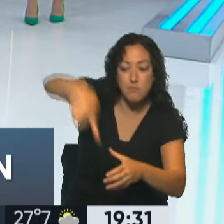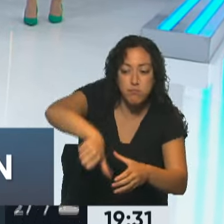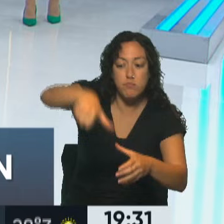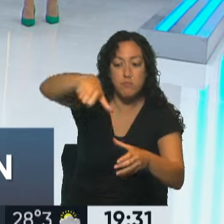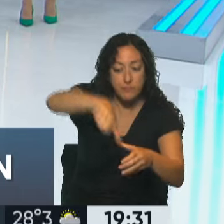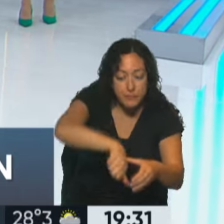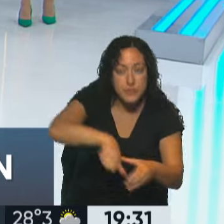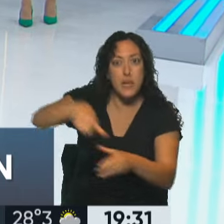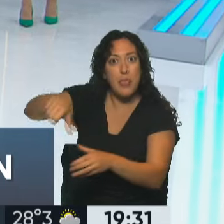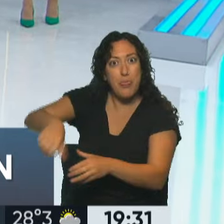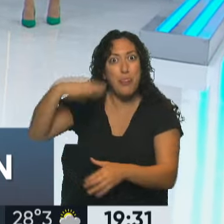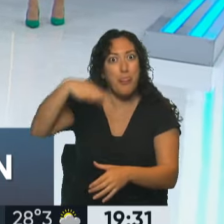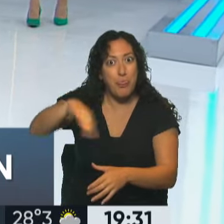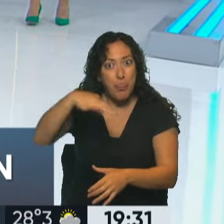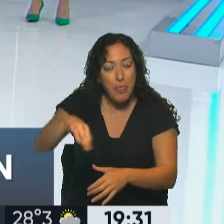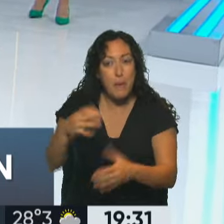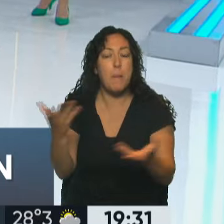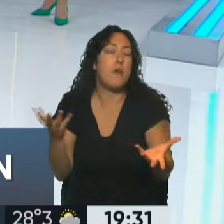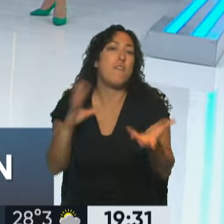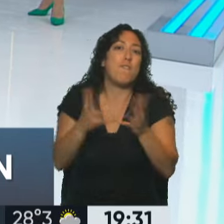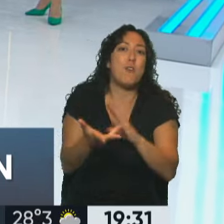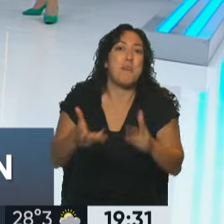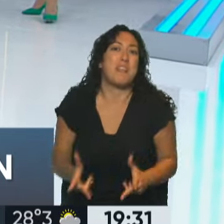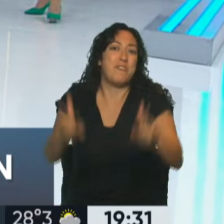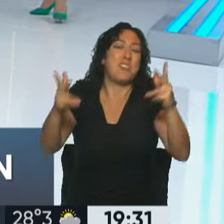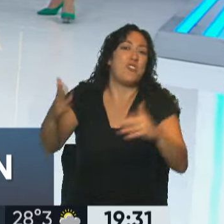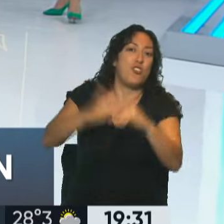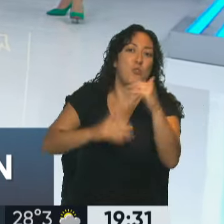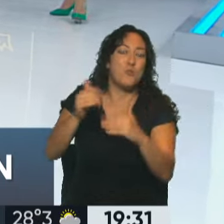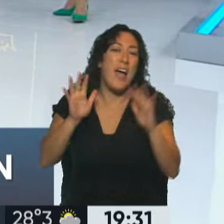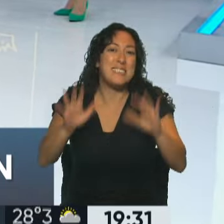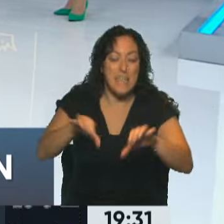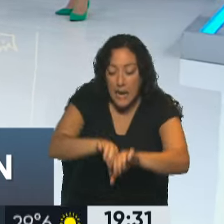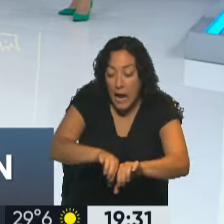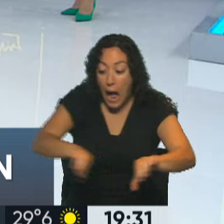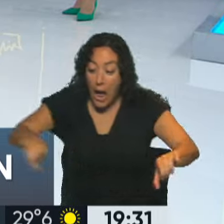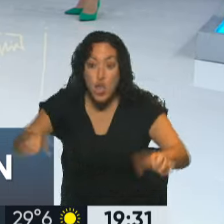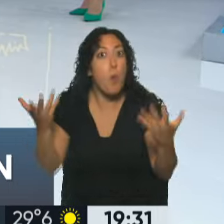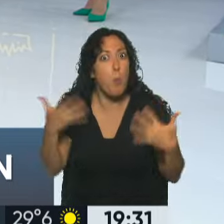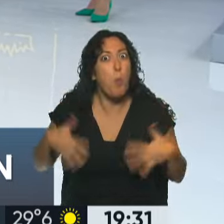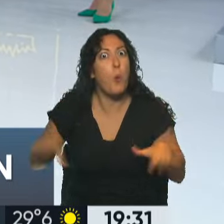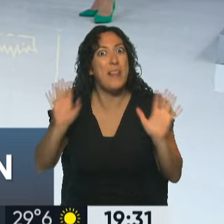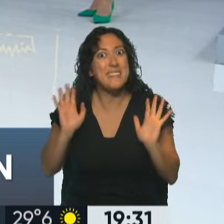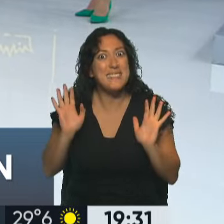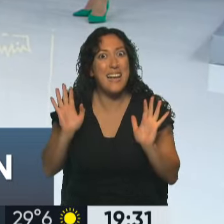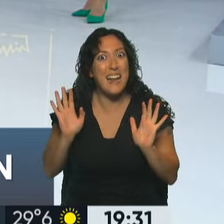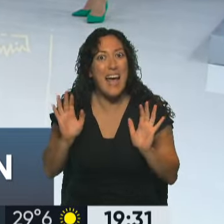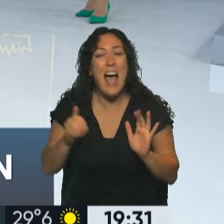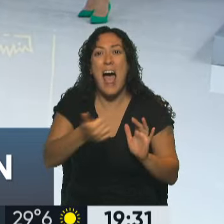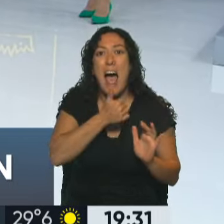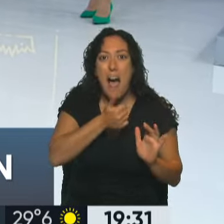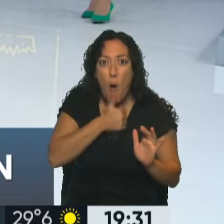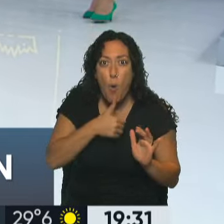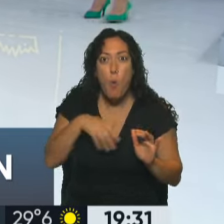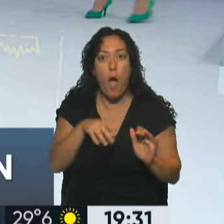unos e por una cuestión de infraestructura eh la cañería puede acumular agua en unos cuencos que se pueden